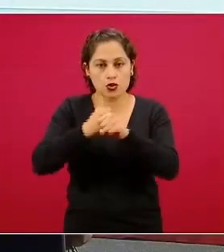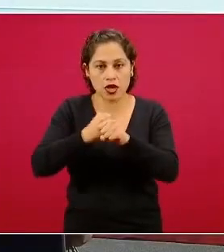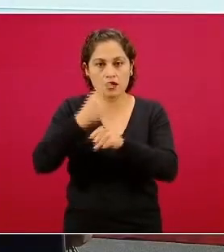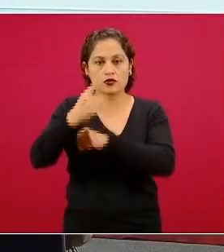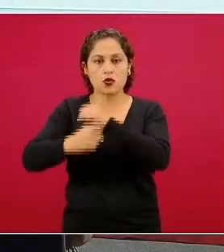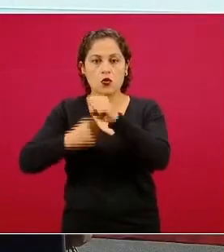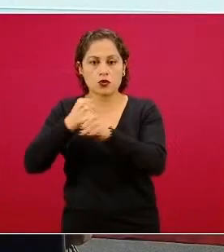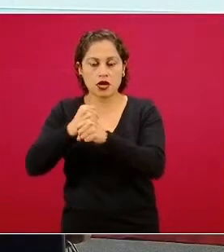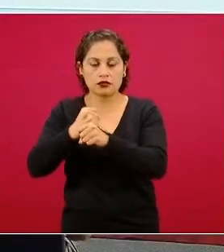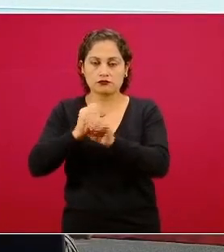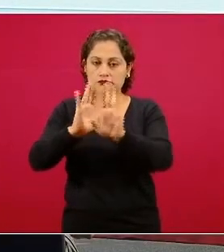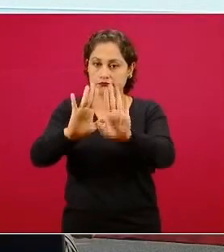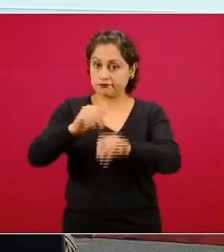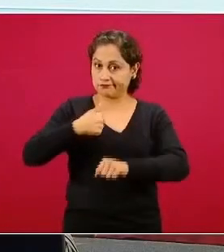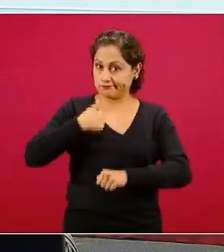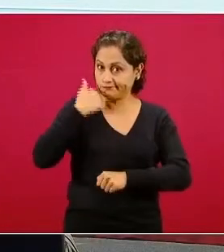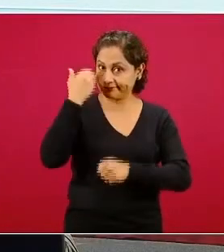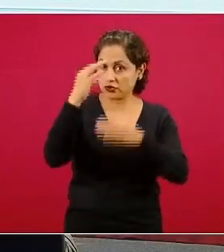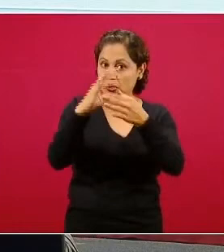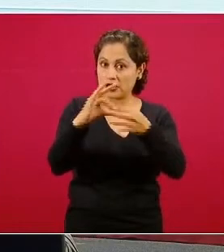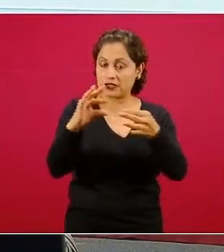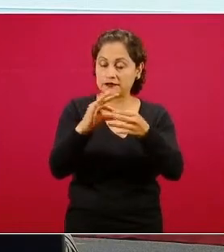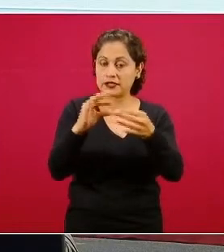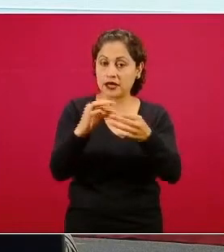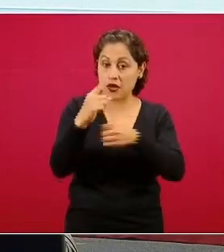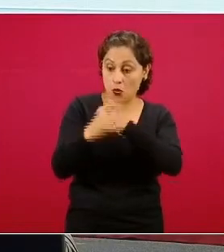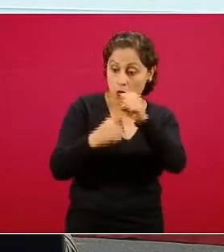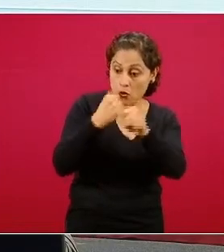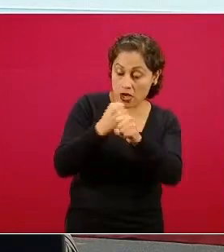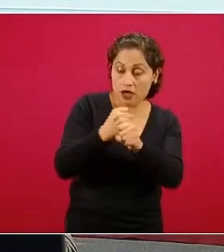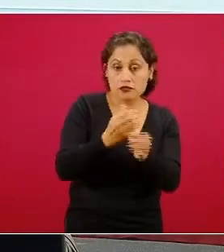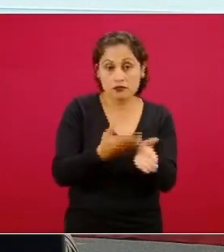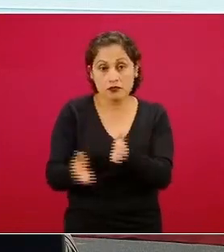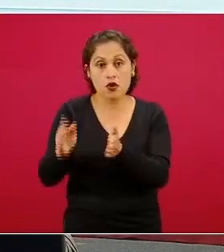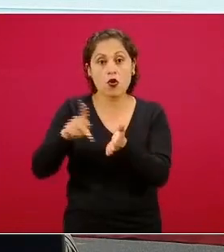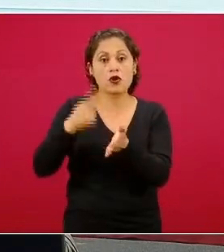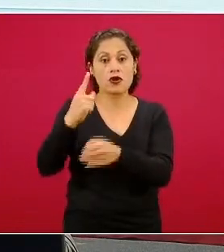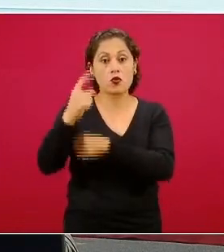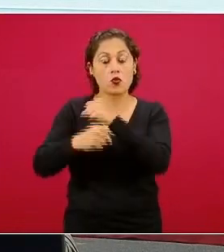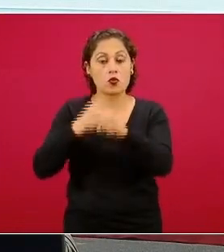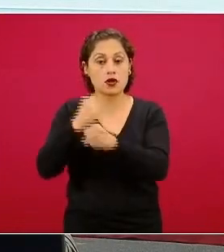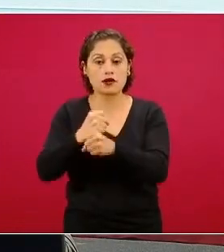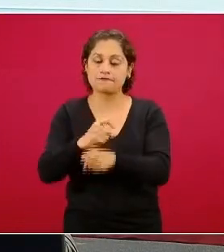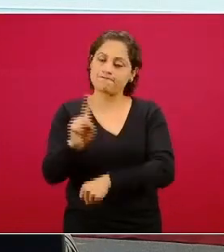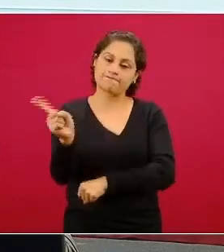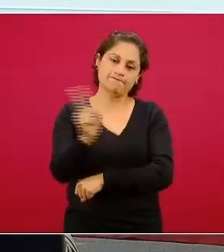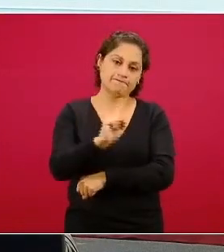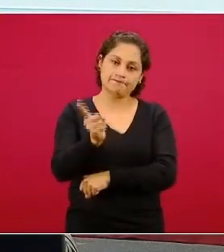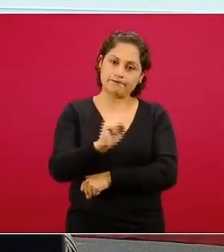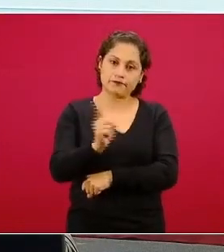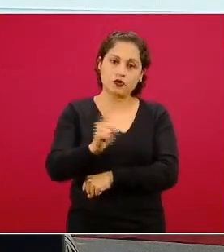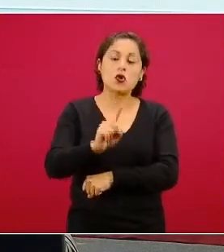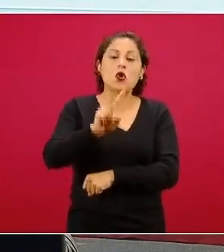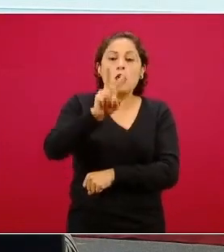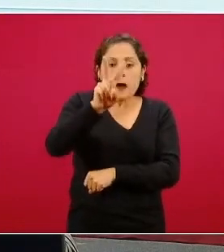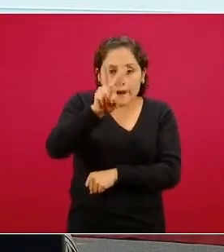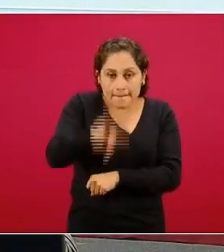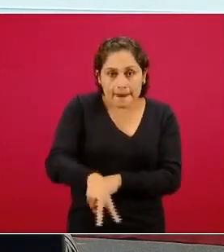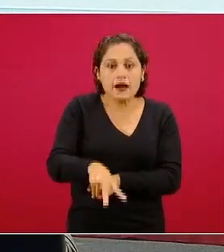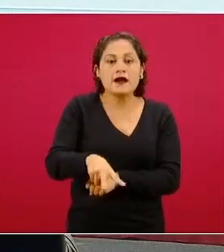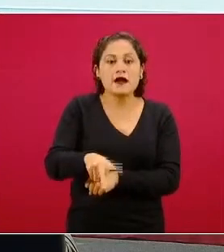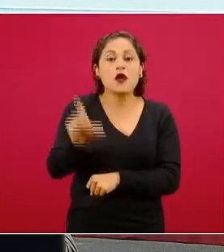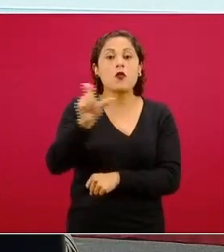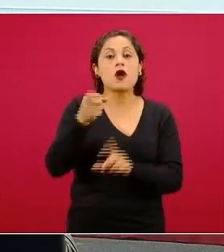es anual. Hacen cara de ¿por qué? Bueno, porque es cada temporada invernal. Y esto es muy